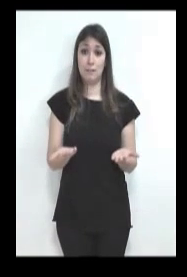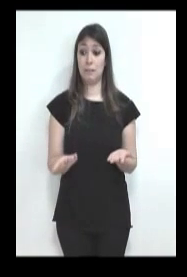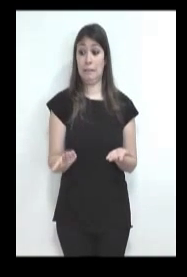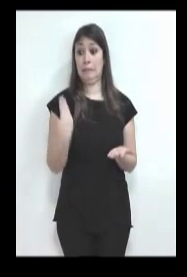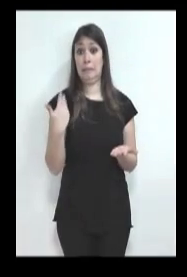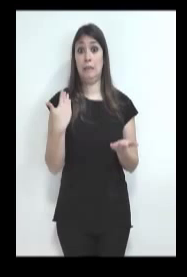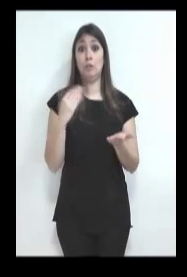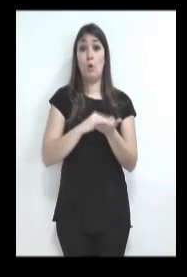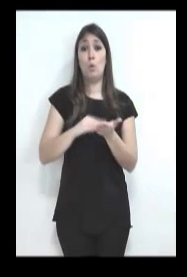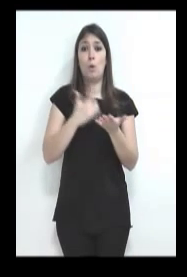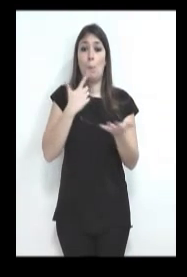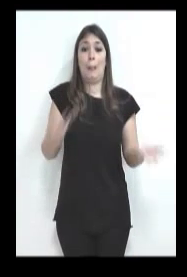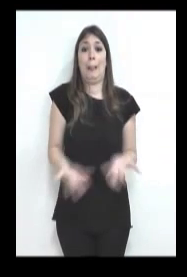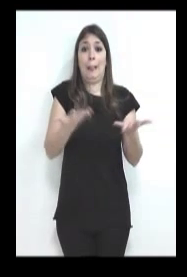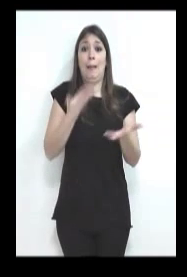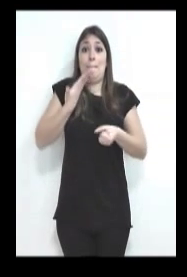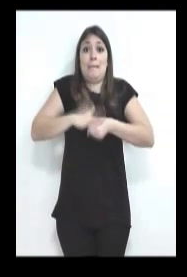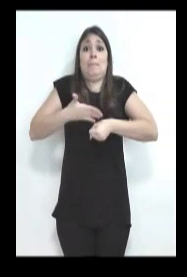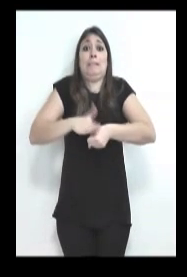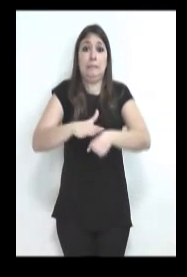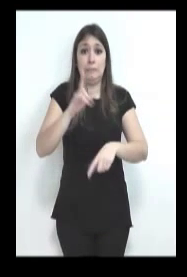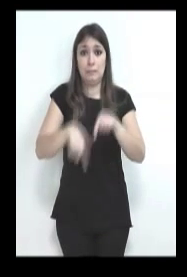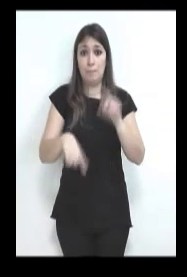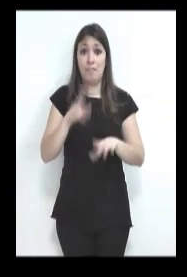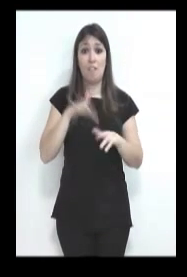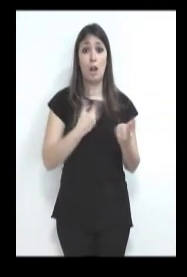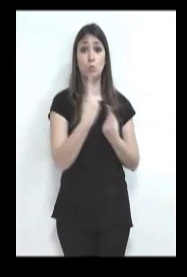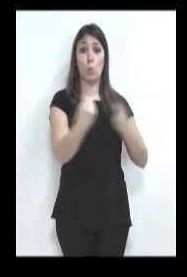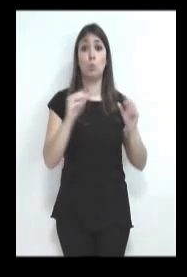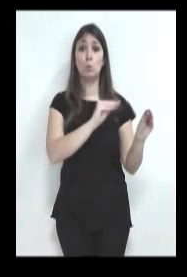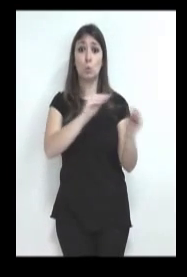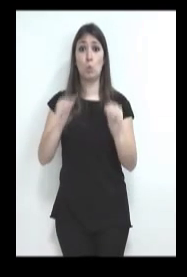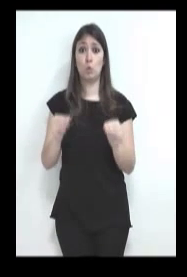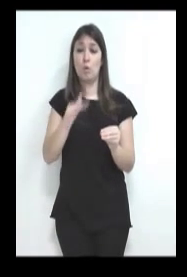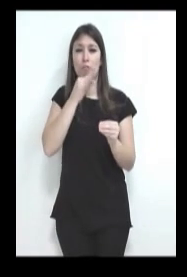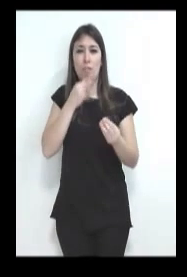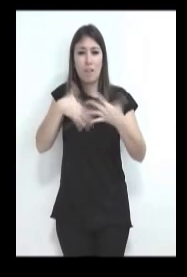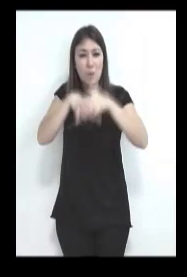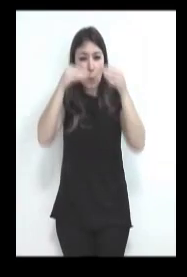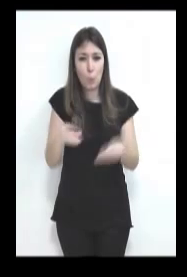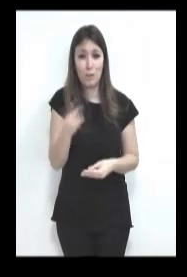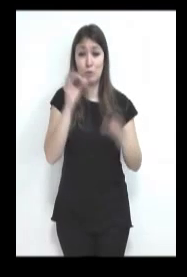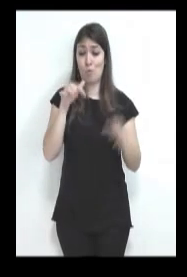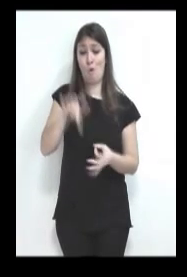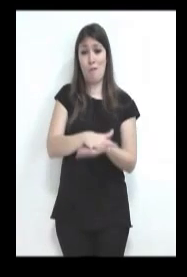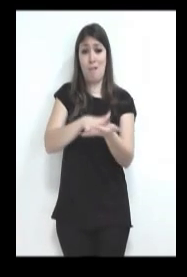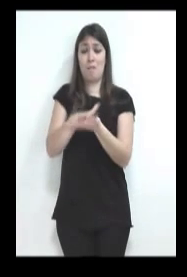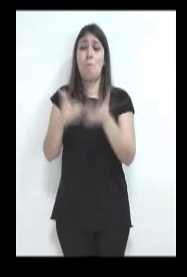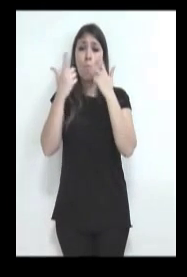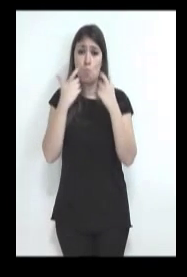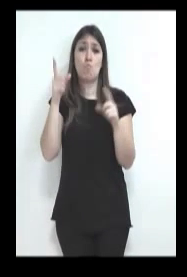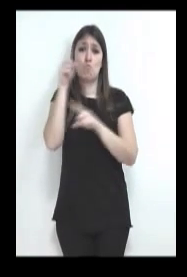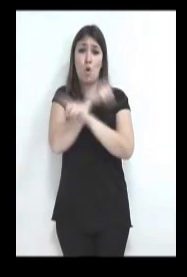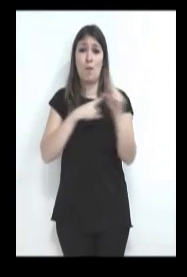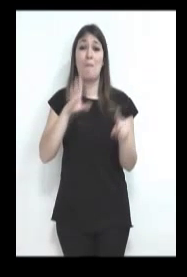acaban siendo pequeñas soluciones relativamente independientes y seguro que a lo largo de la conversación sale este problema de